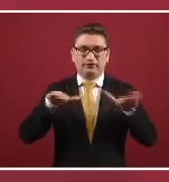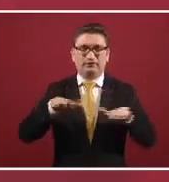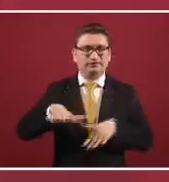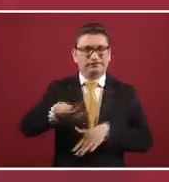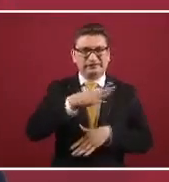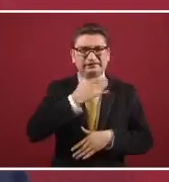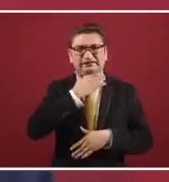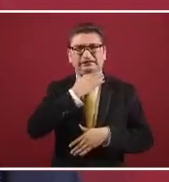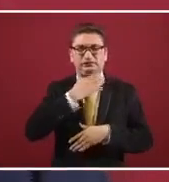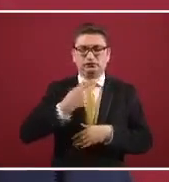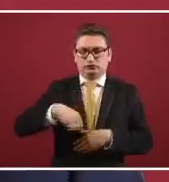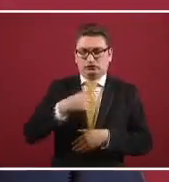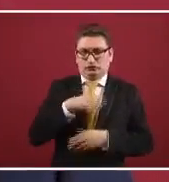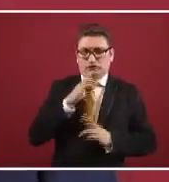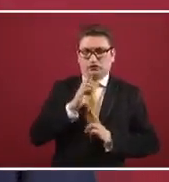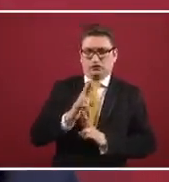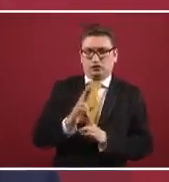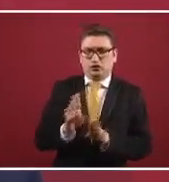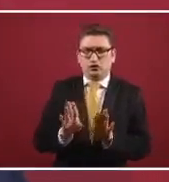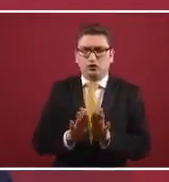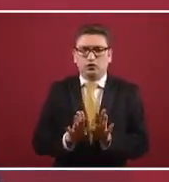no lo íbamos a hacer,